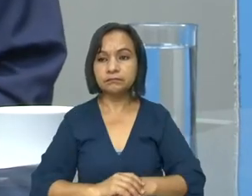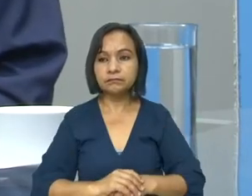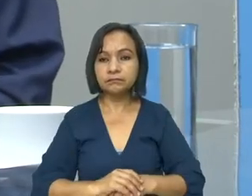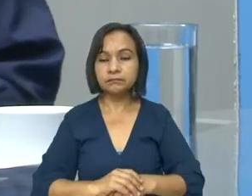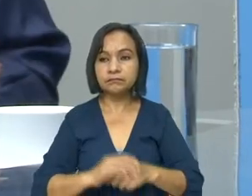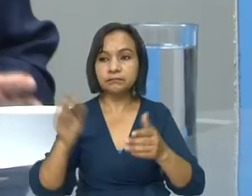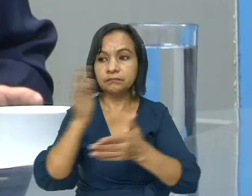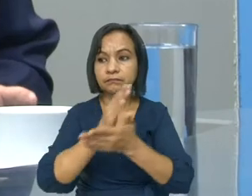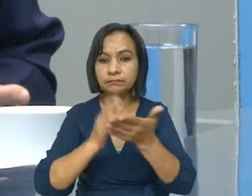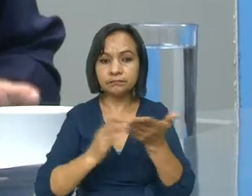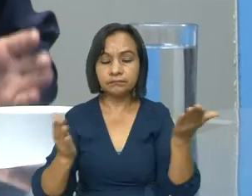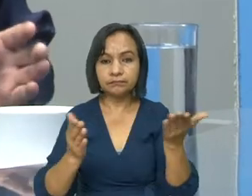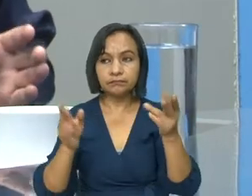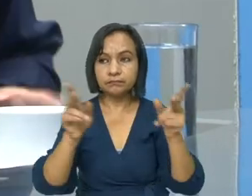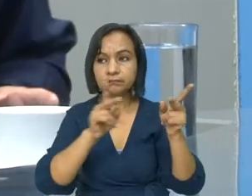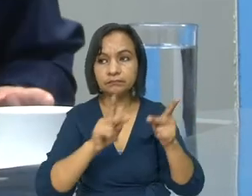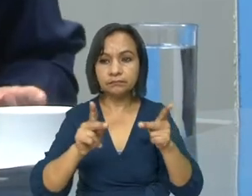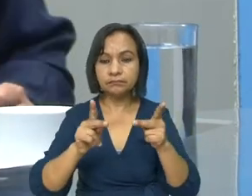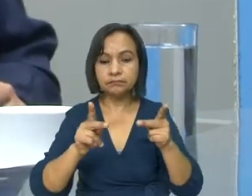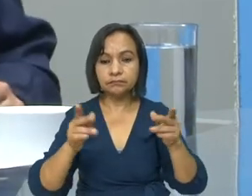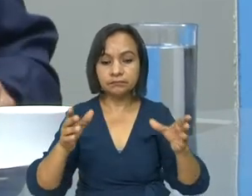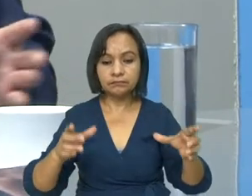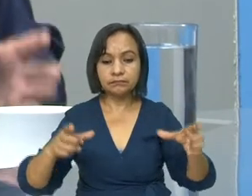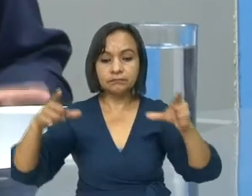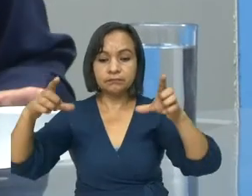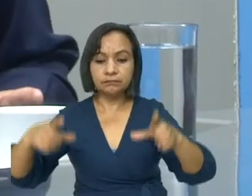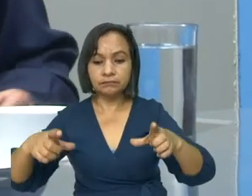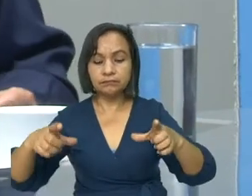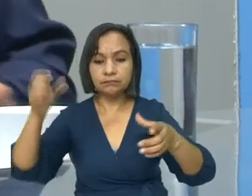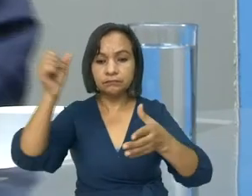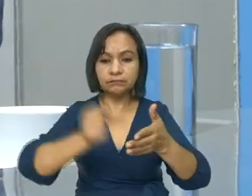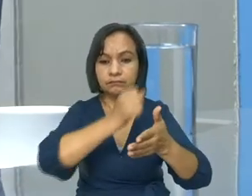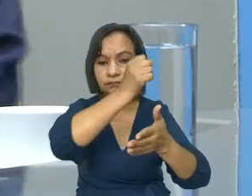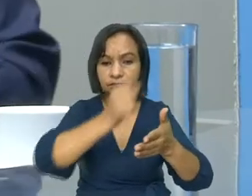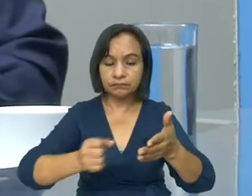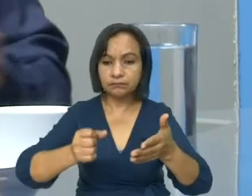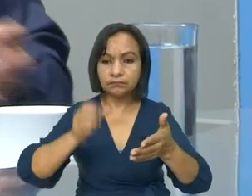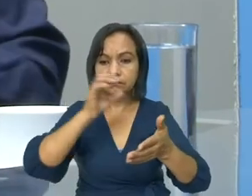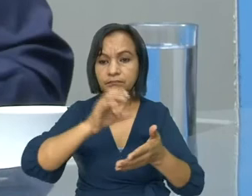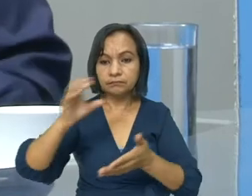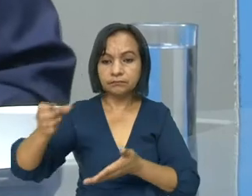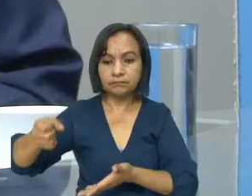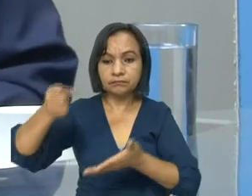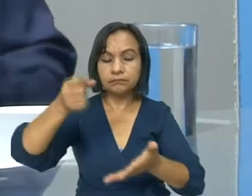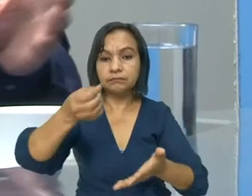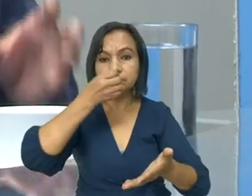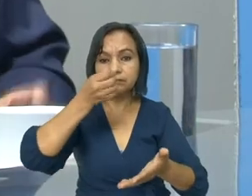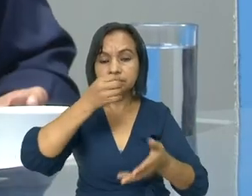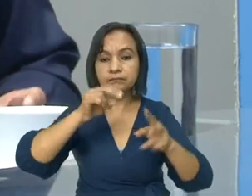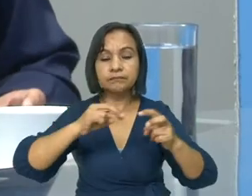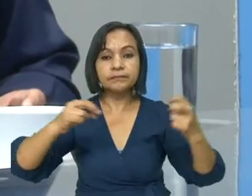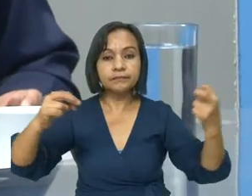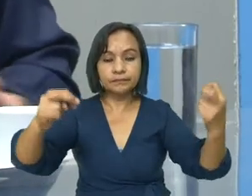A veces puedes entrar a gente con pastel, con una pizza, con gaseosas o comida. Entonces se sienten